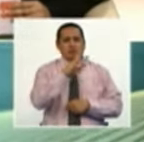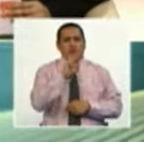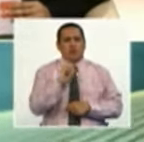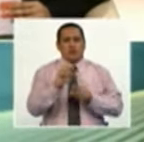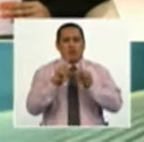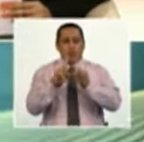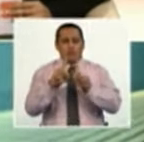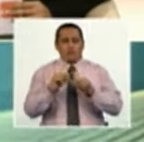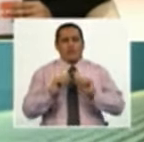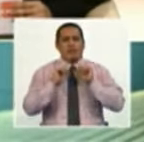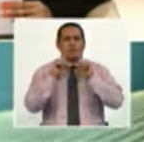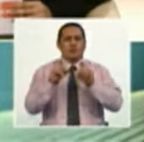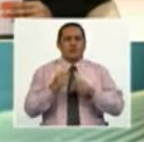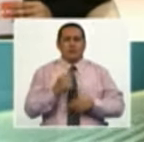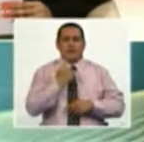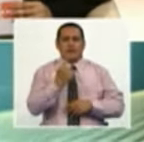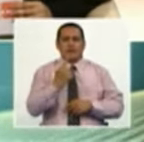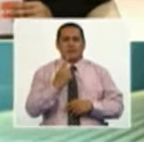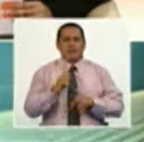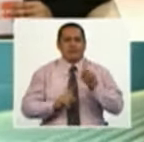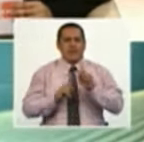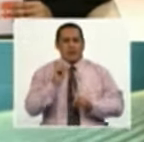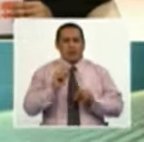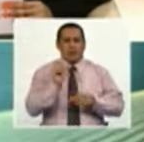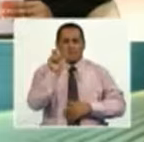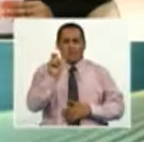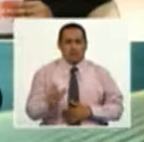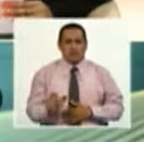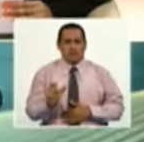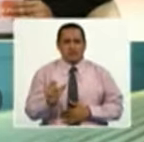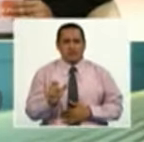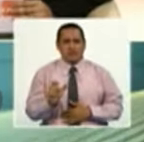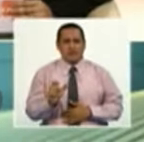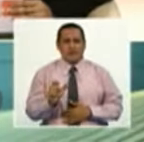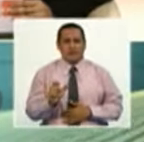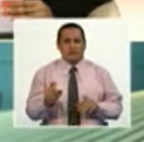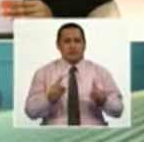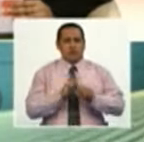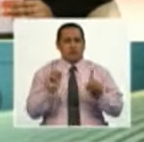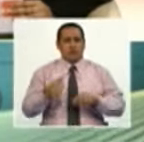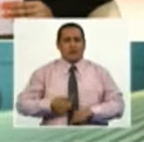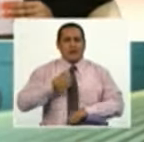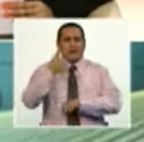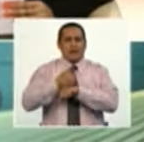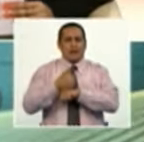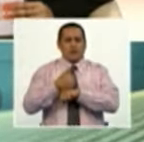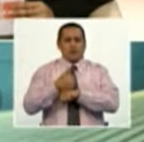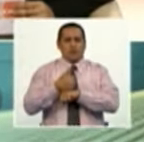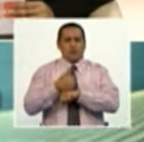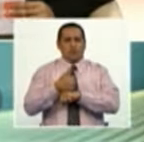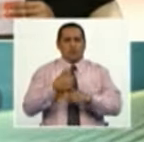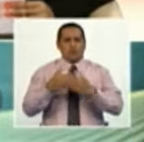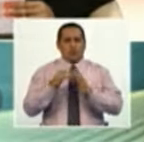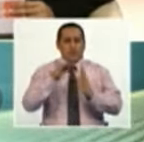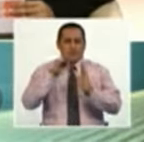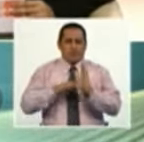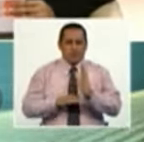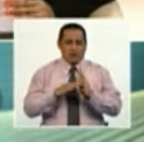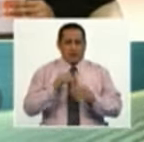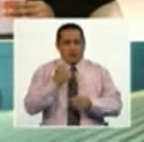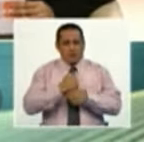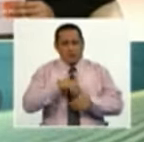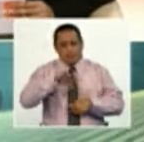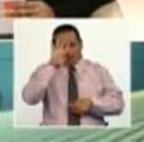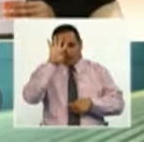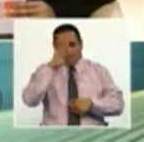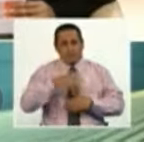2011. La pregunta es, ¿alguna persona de carácter no jerárquico, sino subalterna